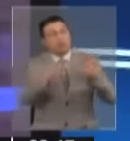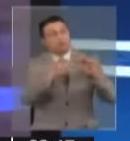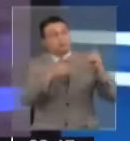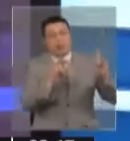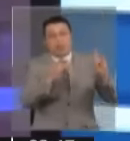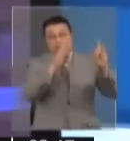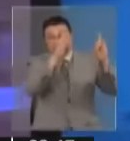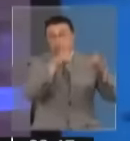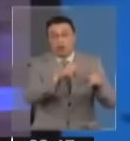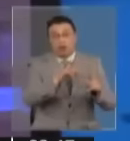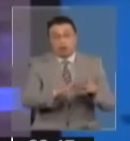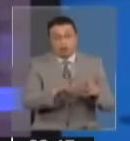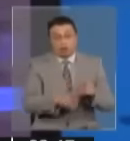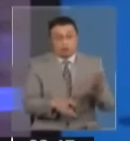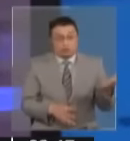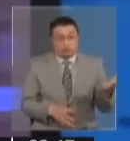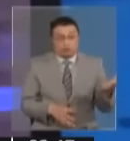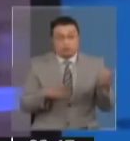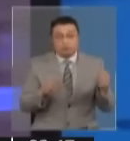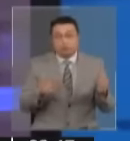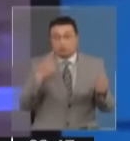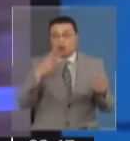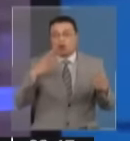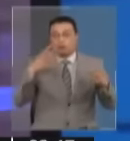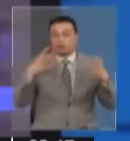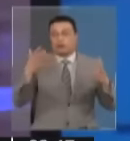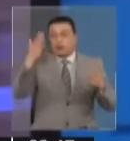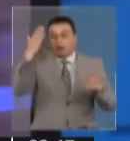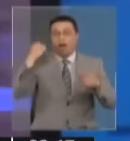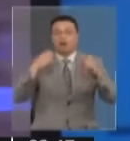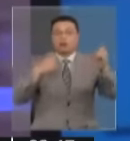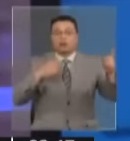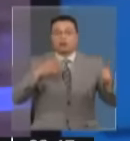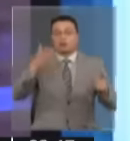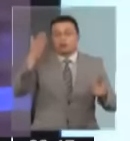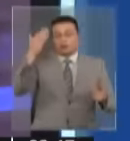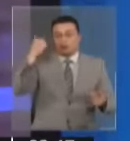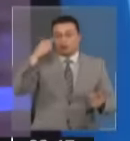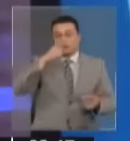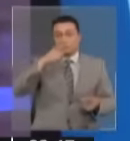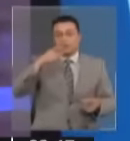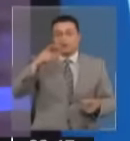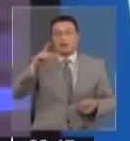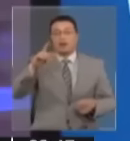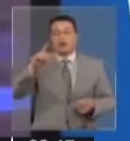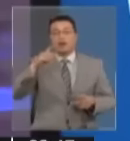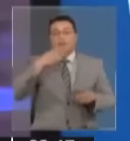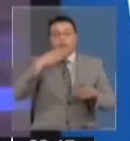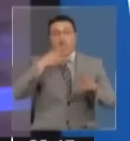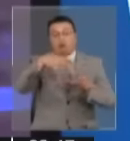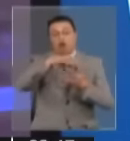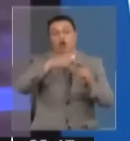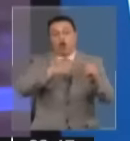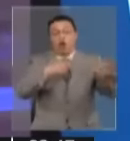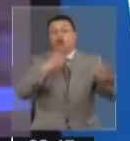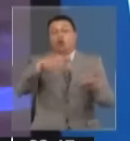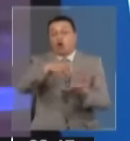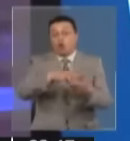Ojalá no se convierta en el elefantito grande que estaba allá en la Gran Avenida, ¿te acuerdas? Sí. Porque en realidad lo necesitan los ñuñuinos. Yo, es